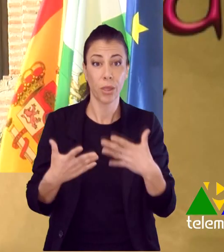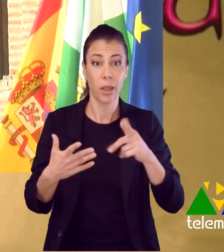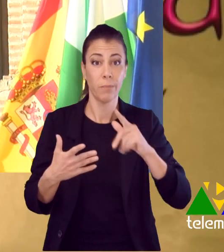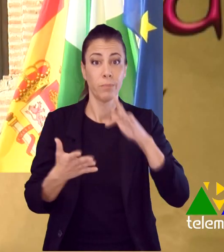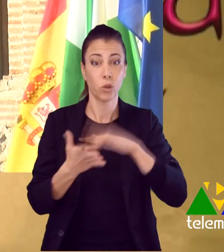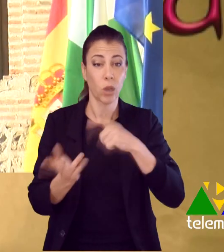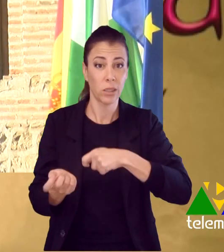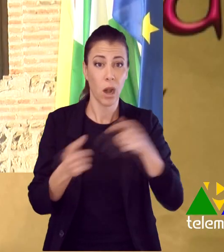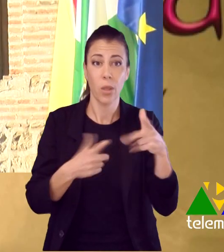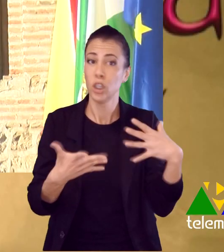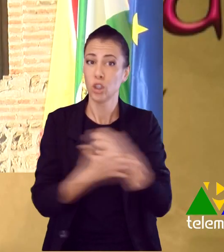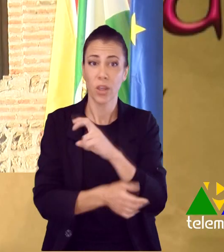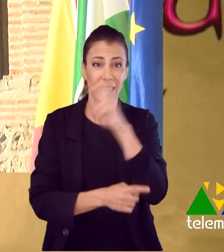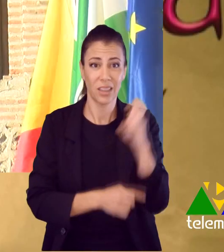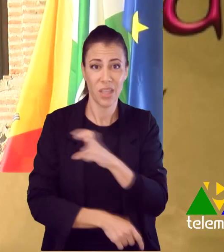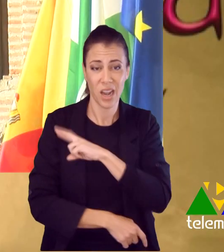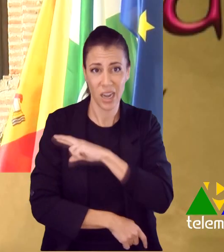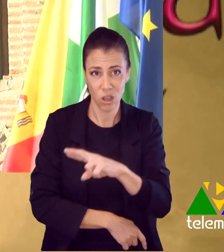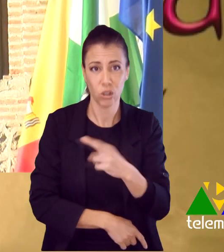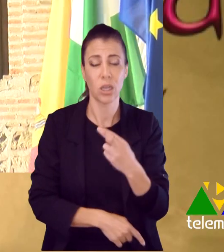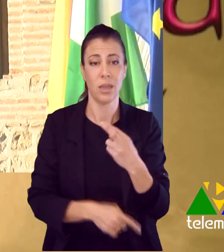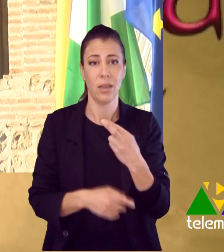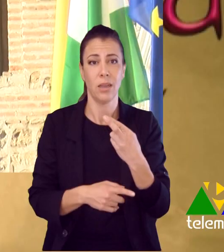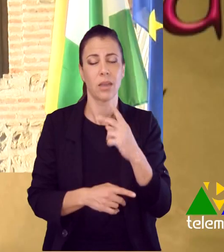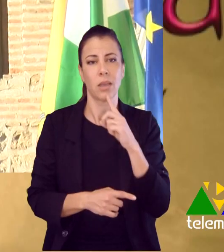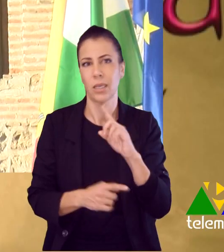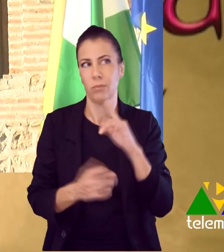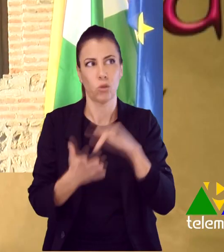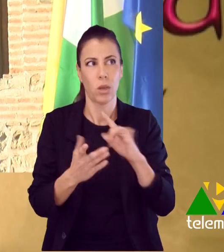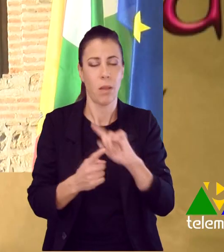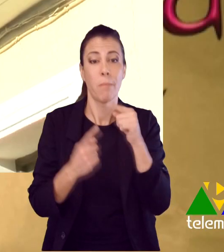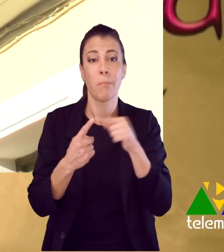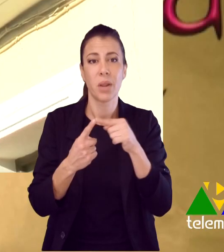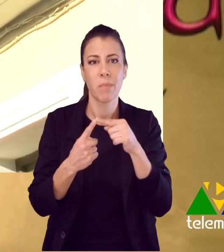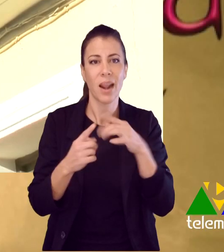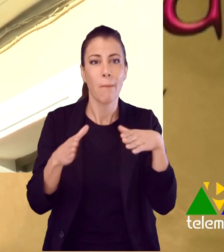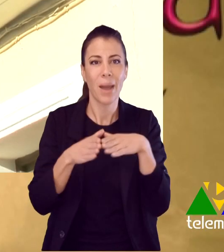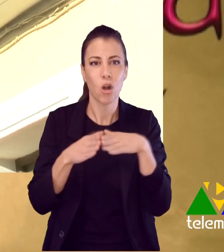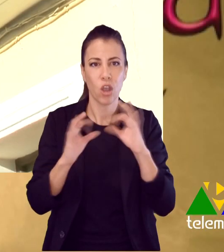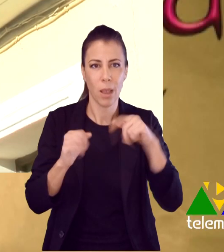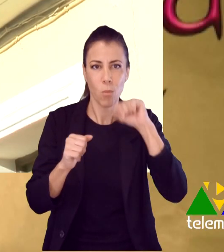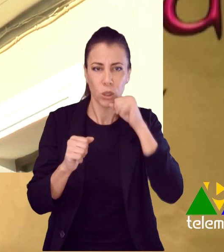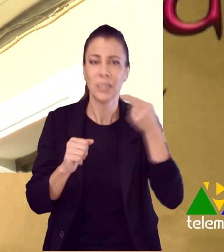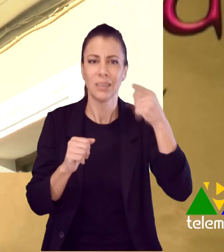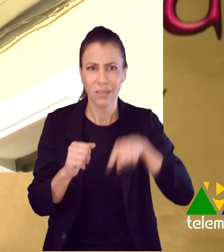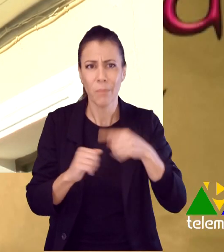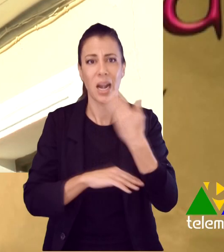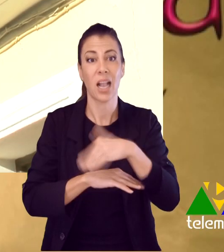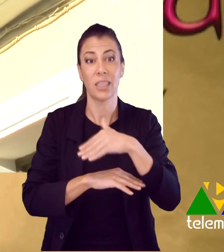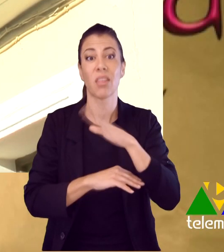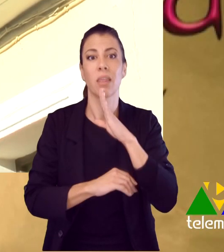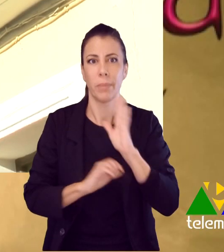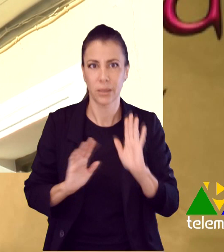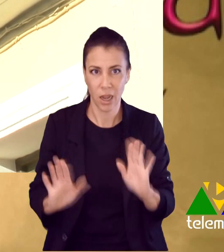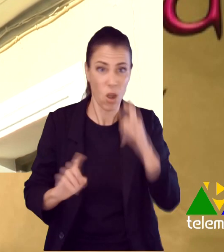traslada toda la actividad religiosa, que la primera parroquia de Motril también está en la calle Zapatero,